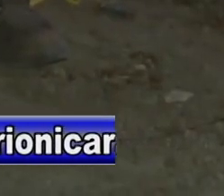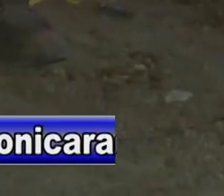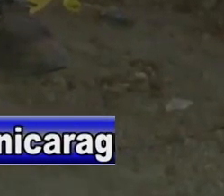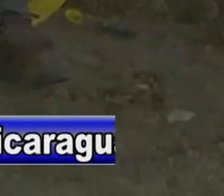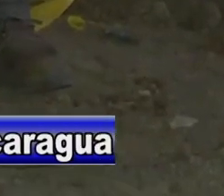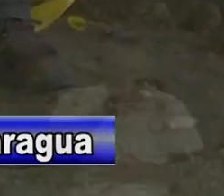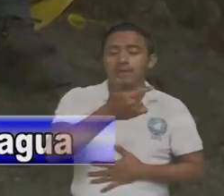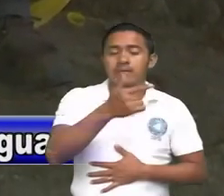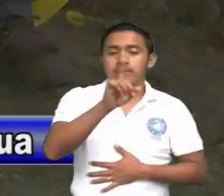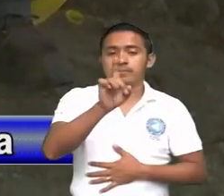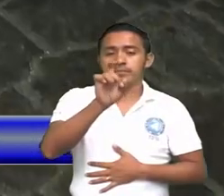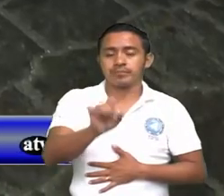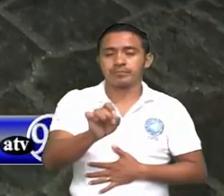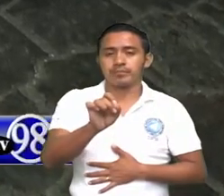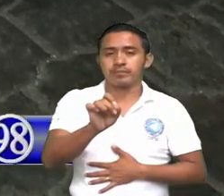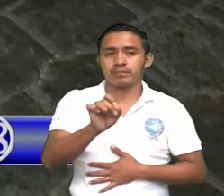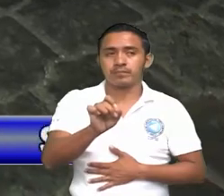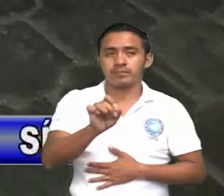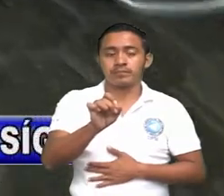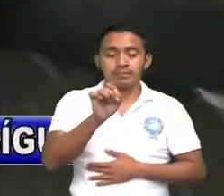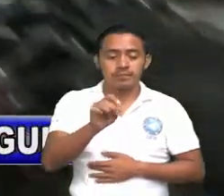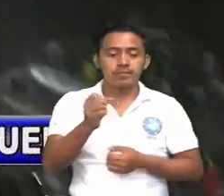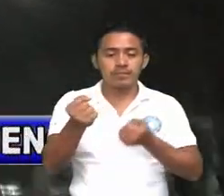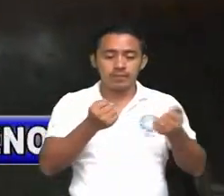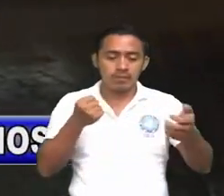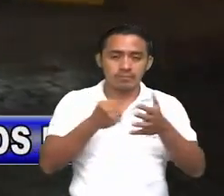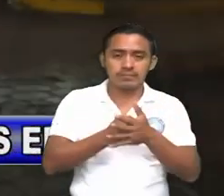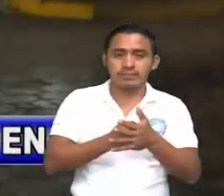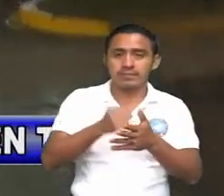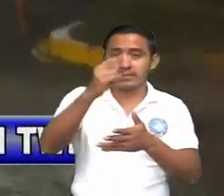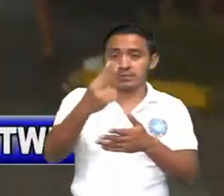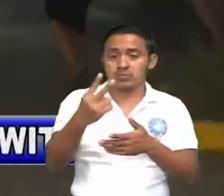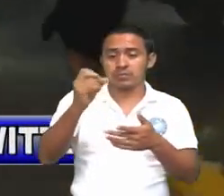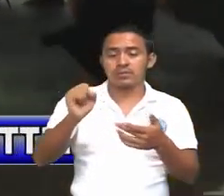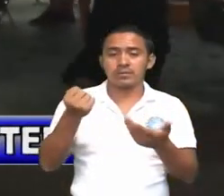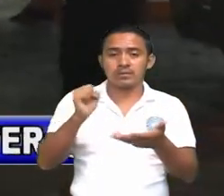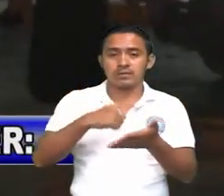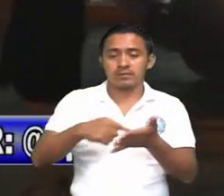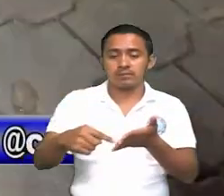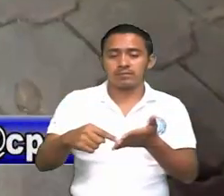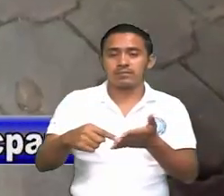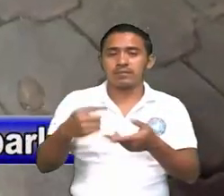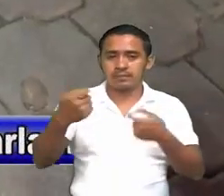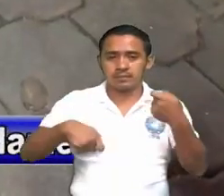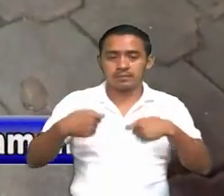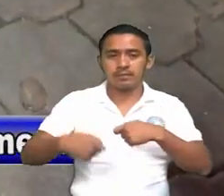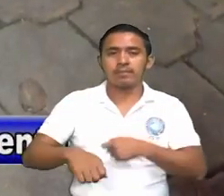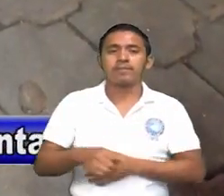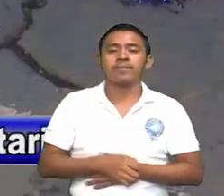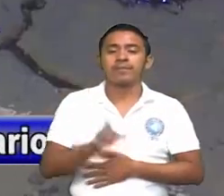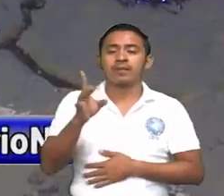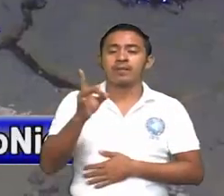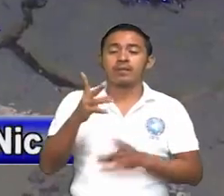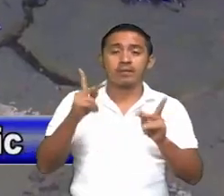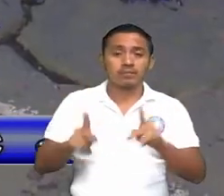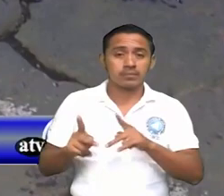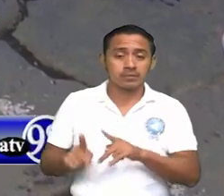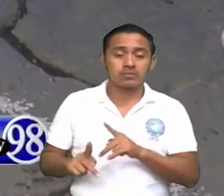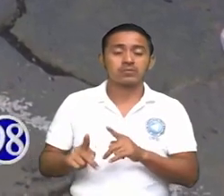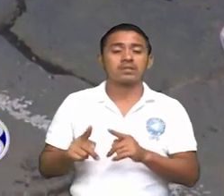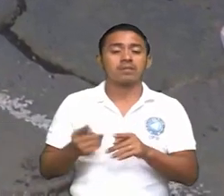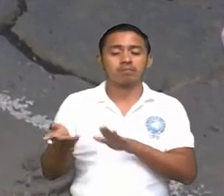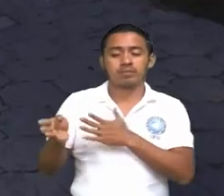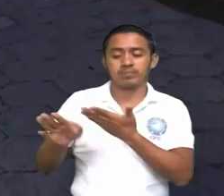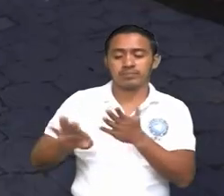De los 710 accidentes ocurridos en la segunda semana de septiembre, 15 personas fallecieron. Al evaluar las causas,